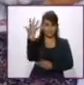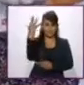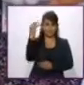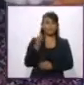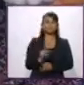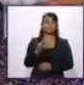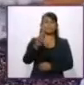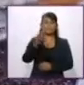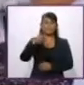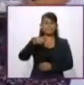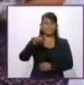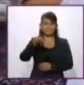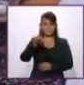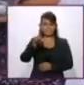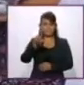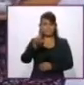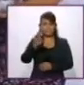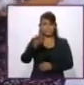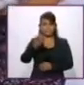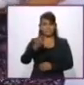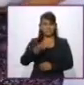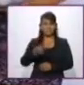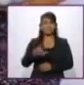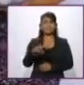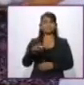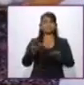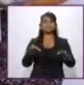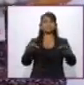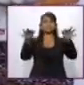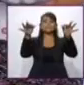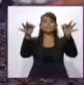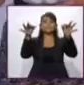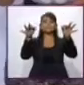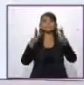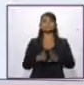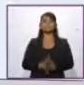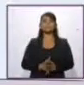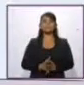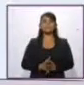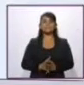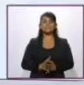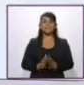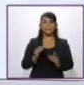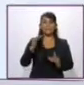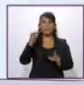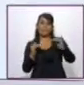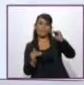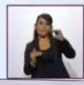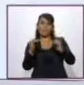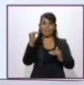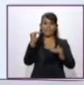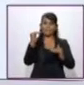Ruiz de Santiago Álvarez. Lo muestra, por favor, candidata. Combate a la desigualdad.